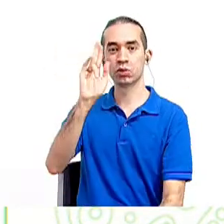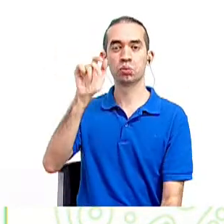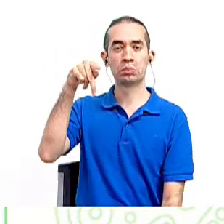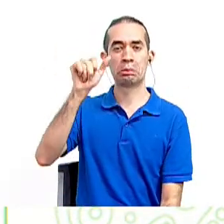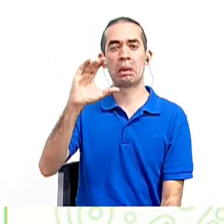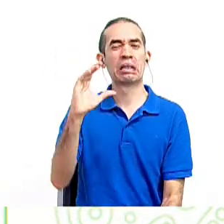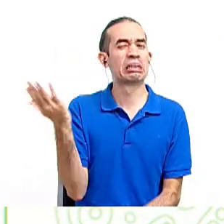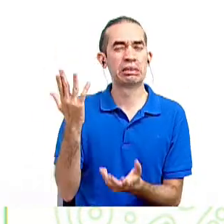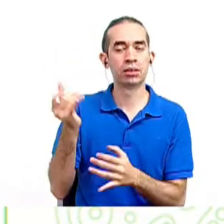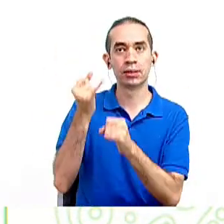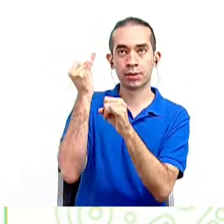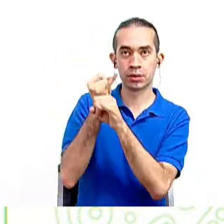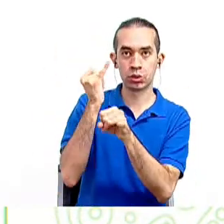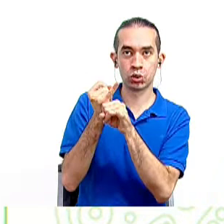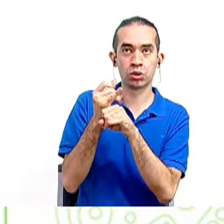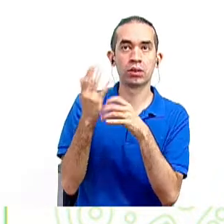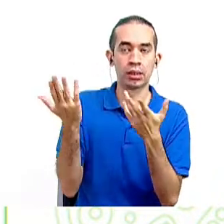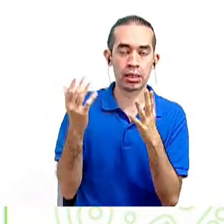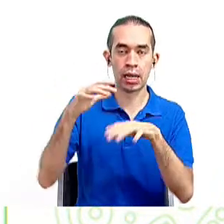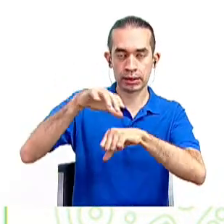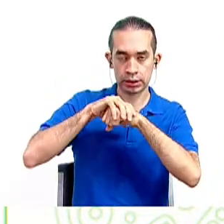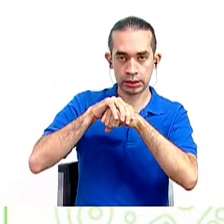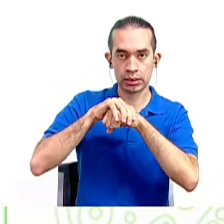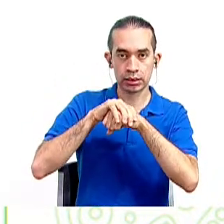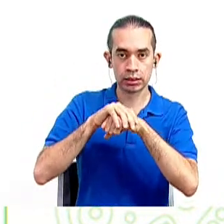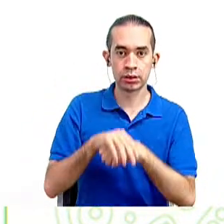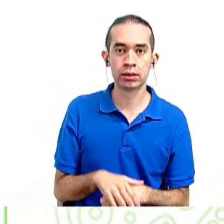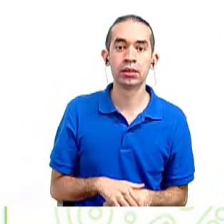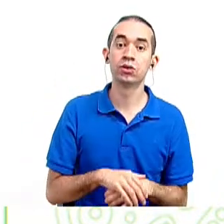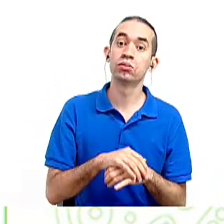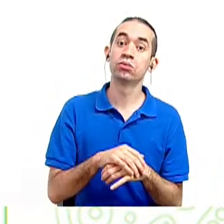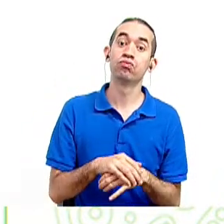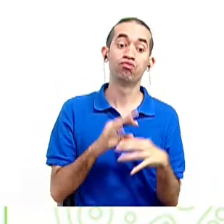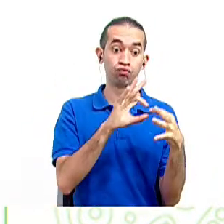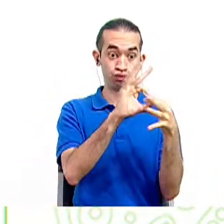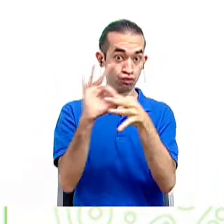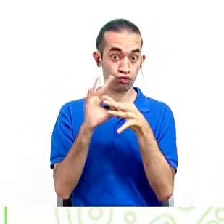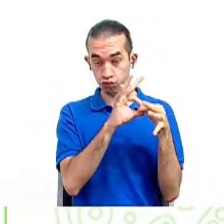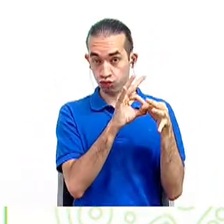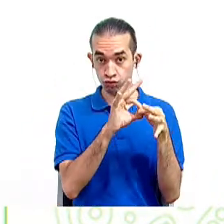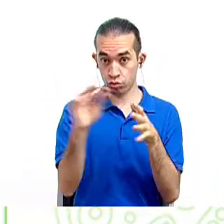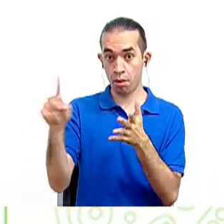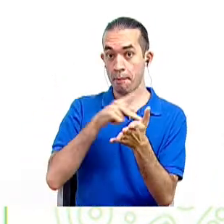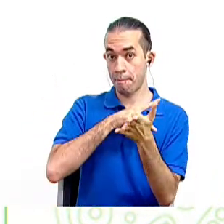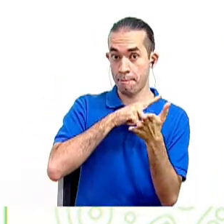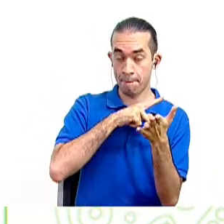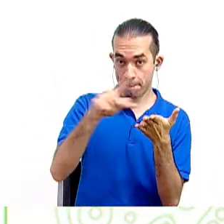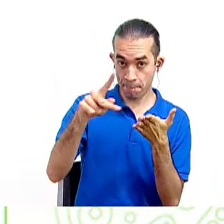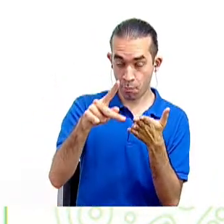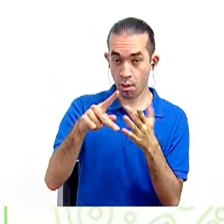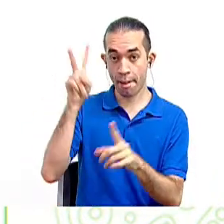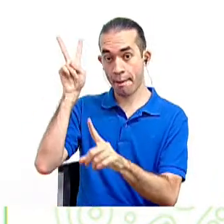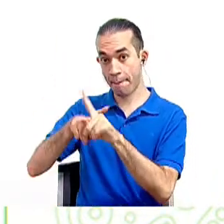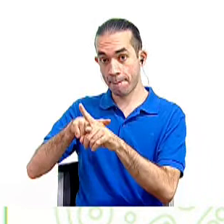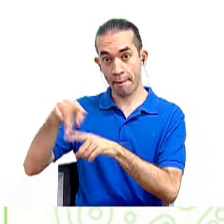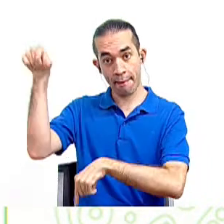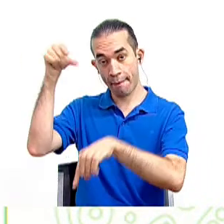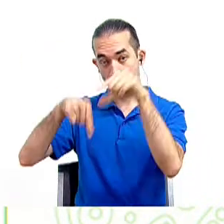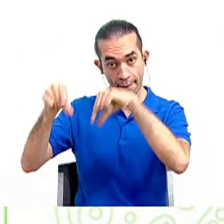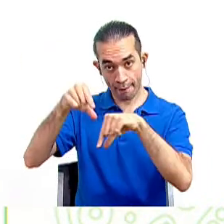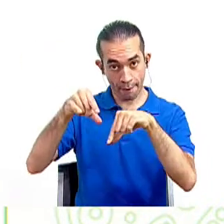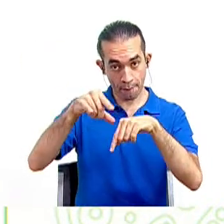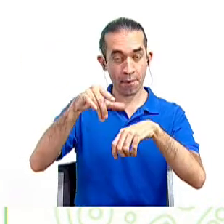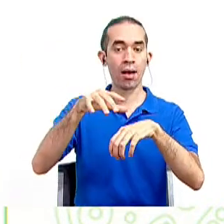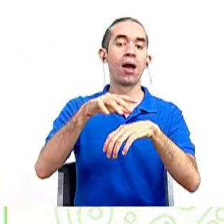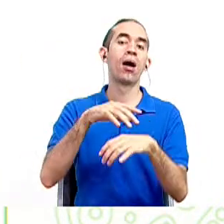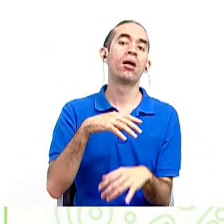una institución que se llama, por sus siglas en inglés, International Union of Pure and Applied Chemistry, que significa en